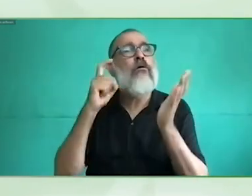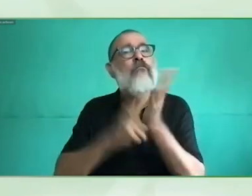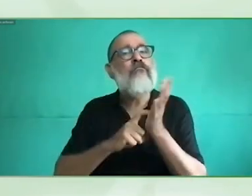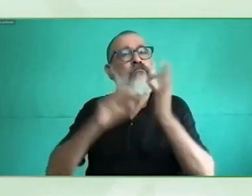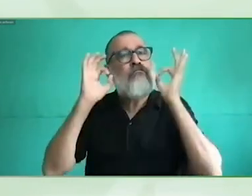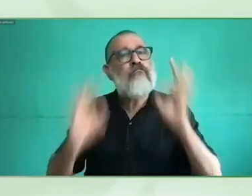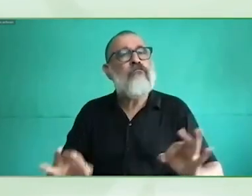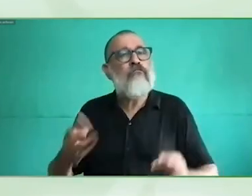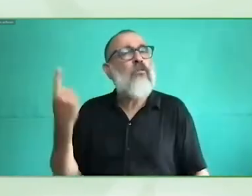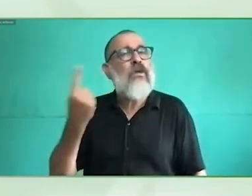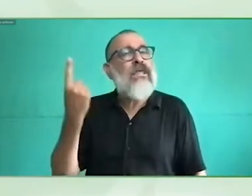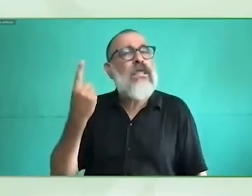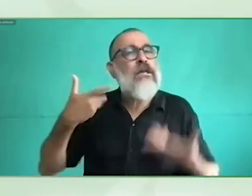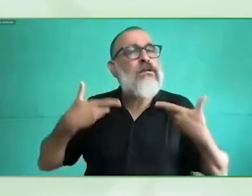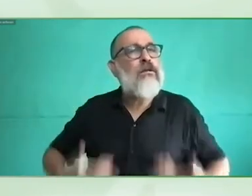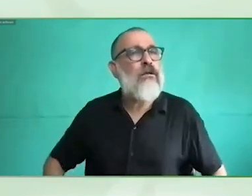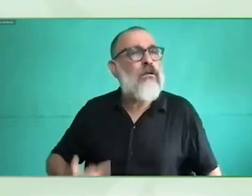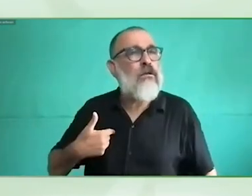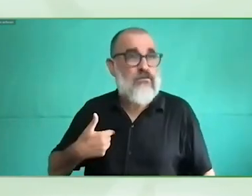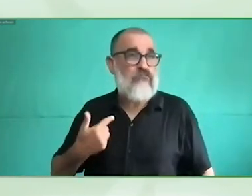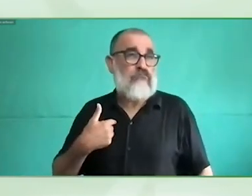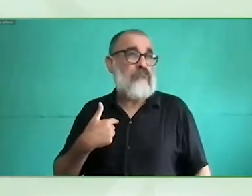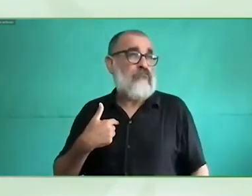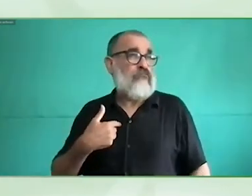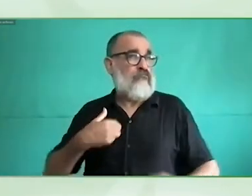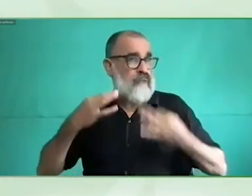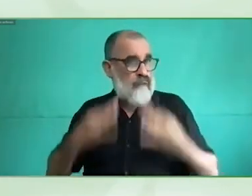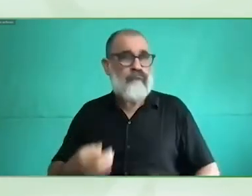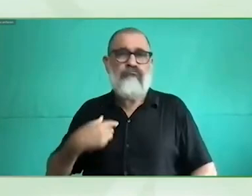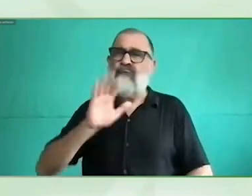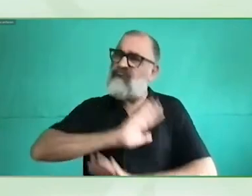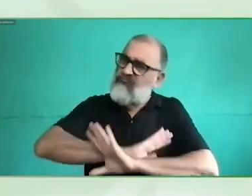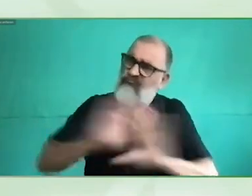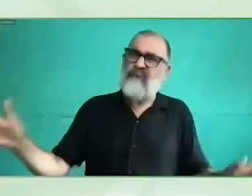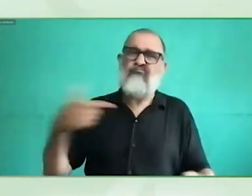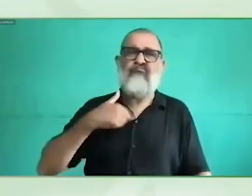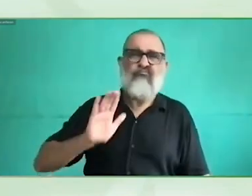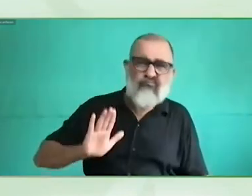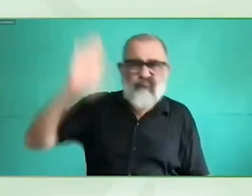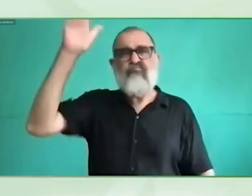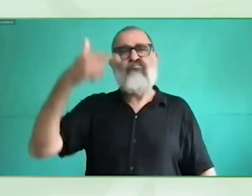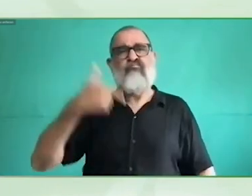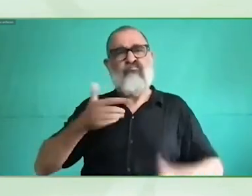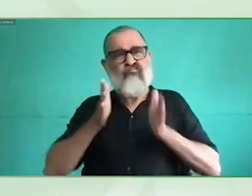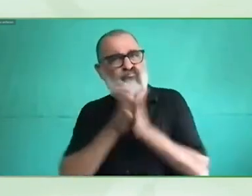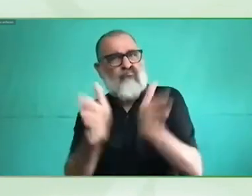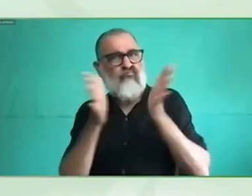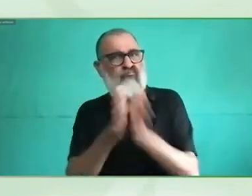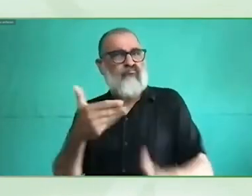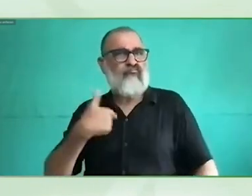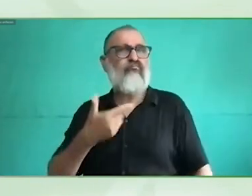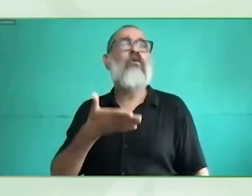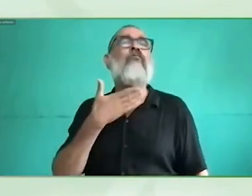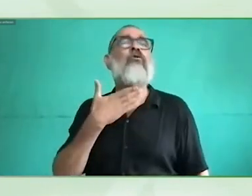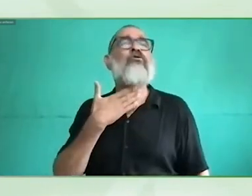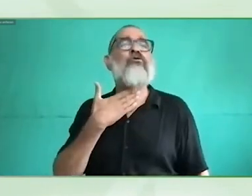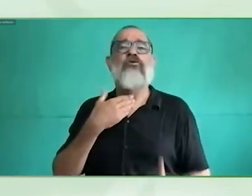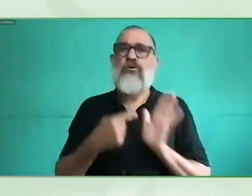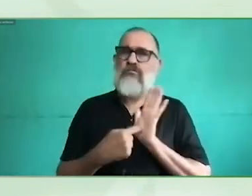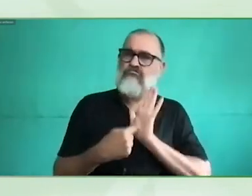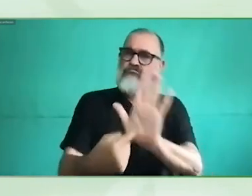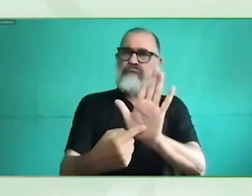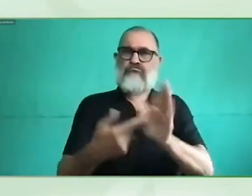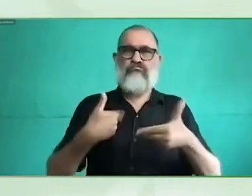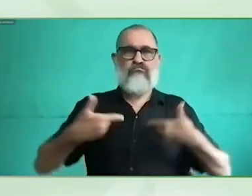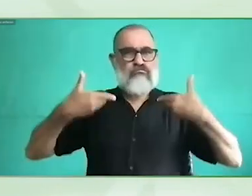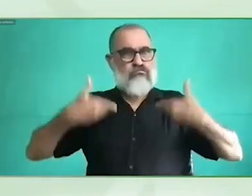pero esa voz no puede ser un simple juego de cuerdas vocales la voz cumple un rol de transmisora Entonces